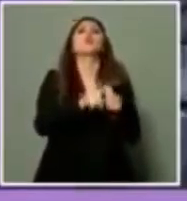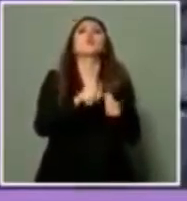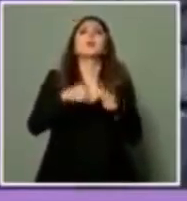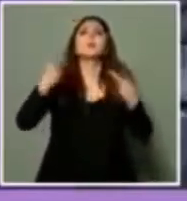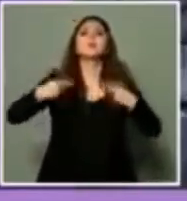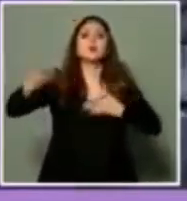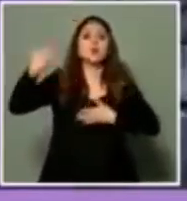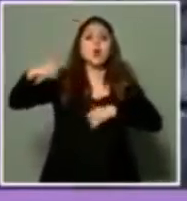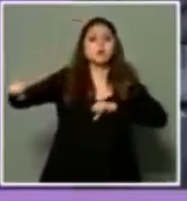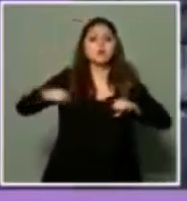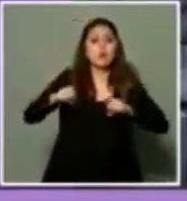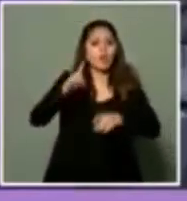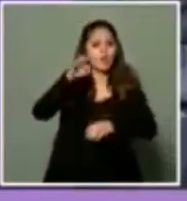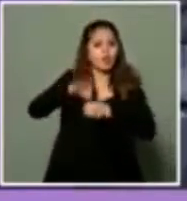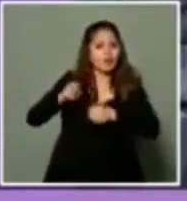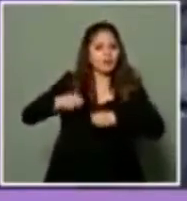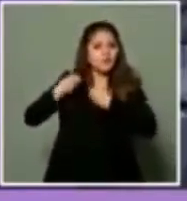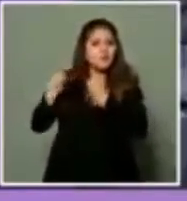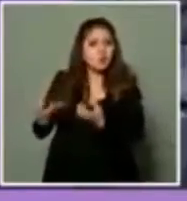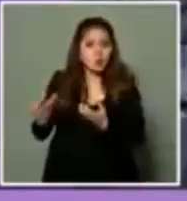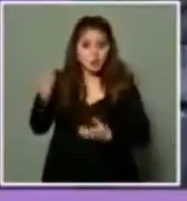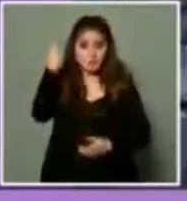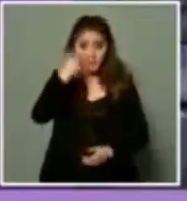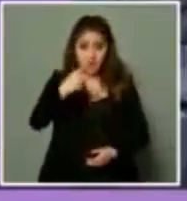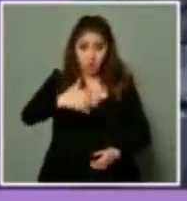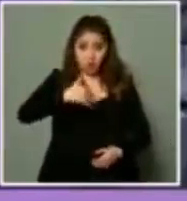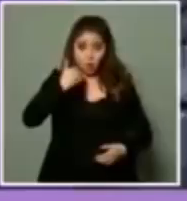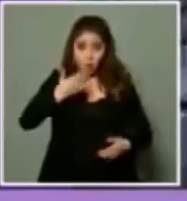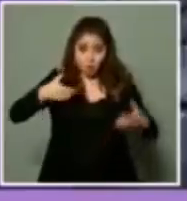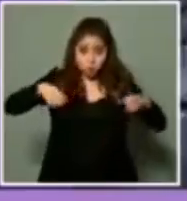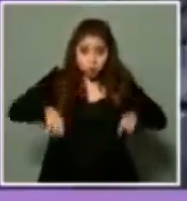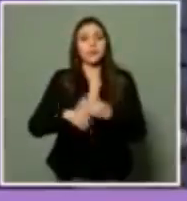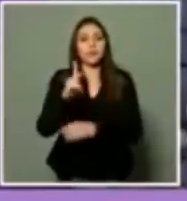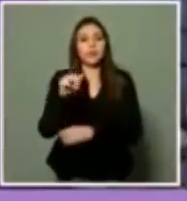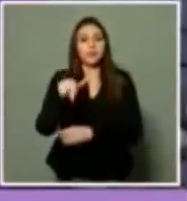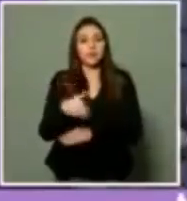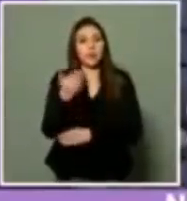Y para la corrupción no habrá amnistía, ¿eh?